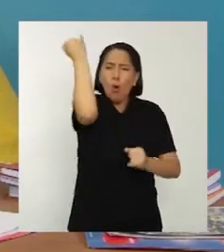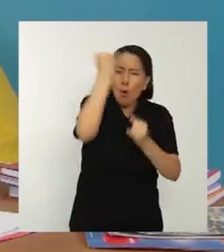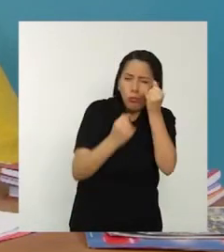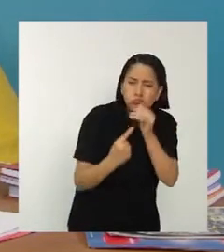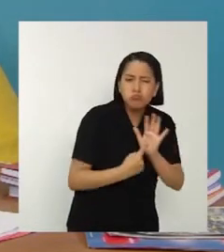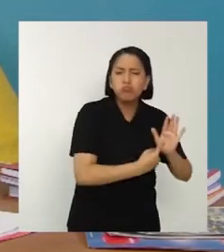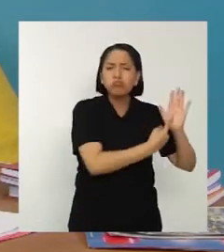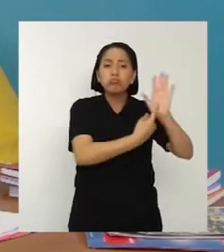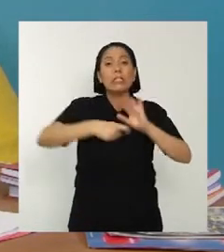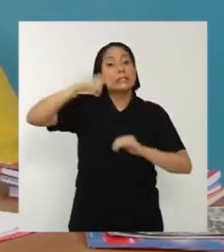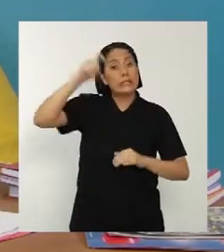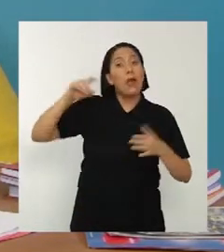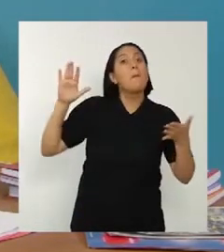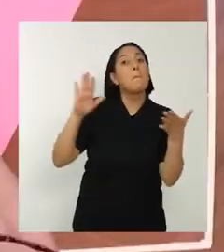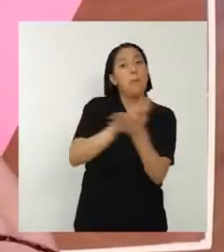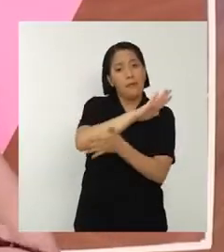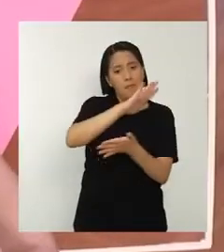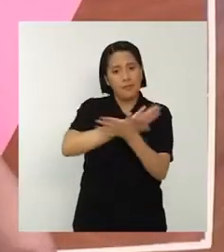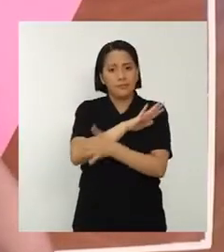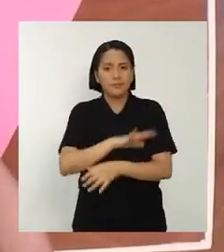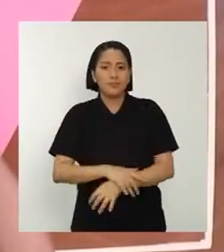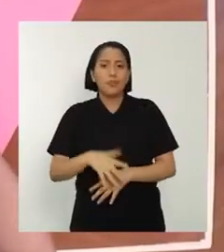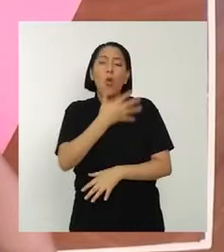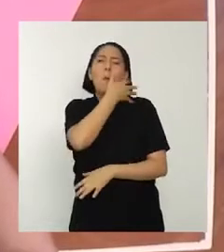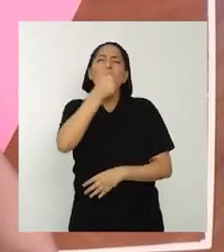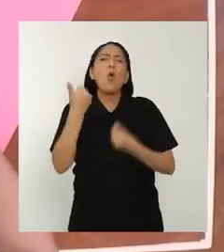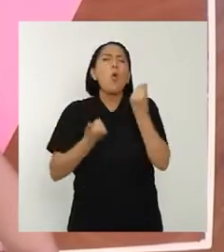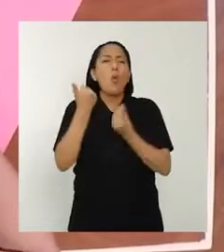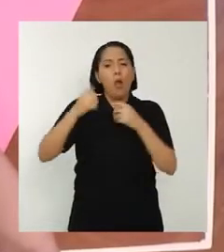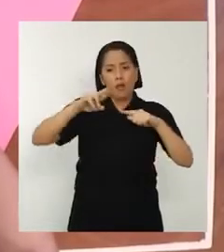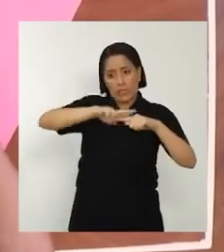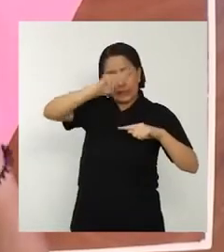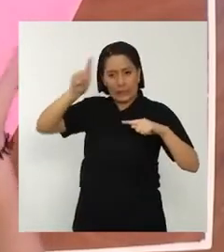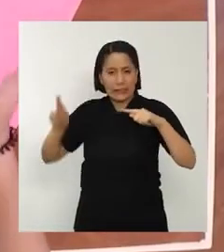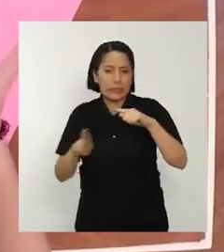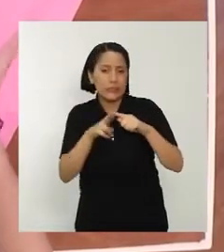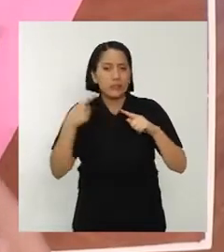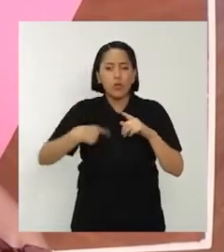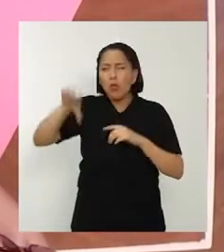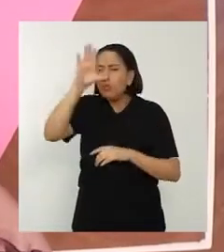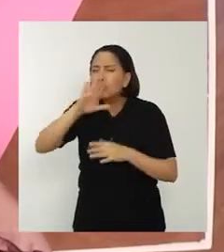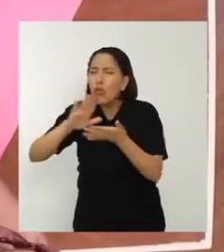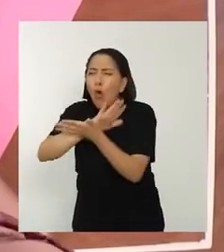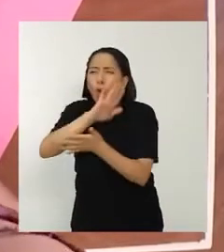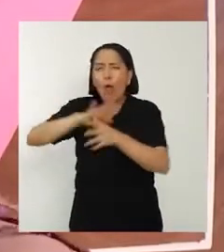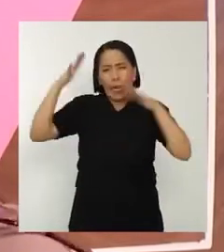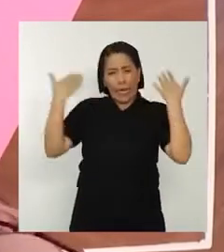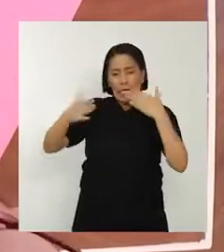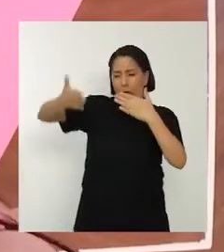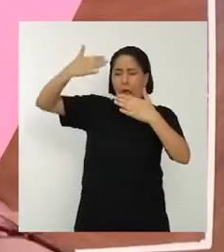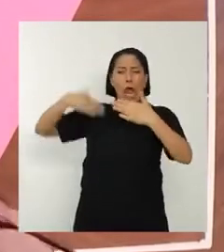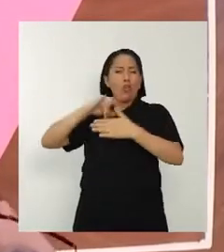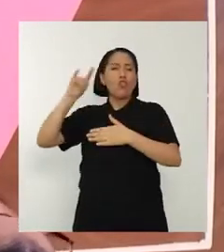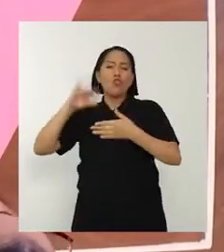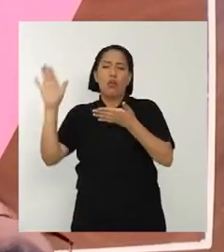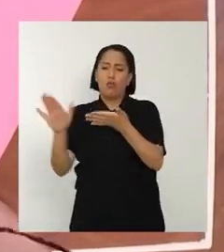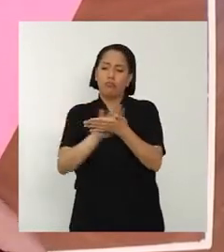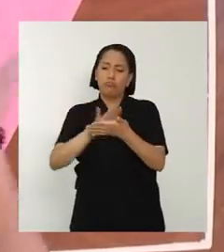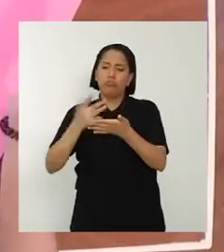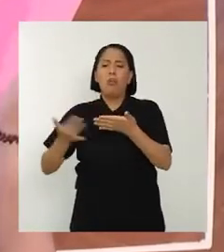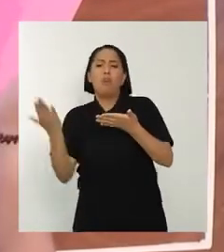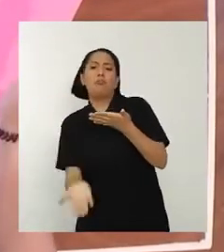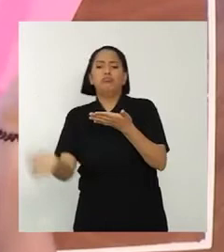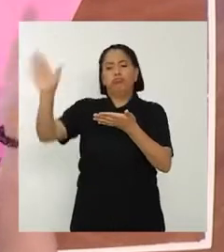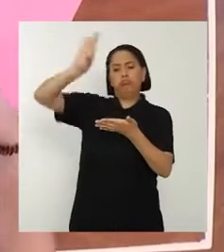final, vamos a necesitar papel. Lo mejor es reciclar. Debemos contar con hojas que ya hayan sido usadas en una cara y